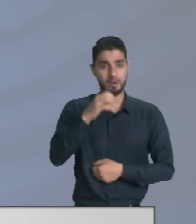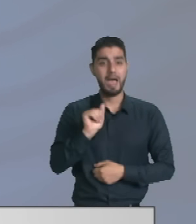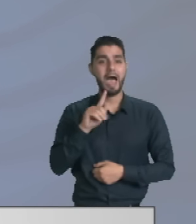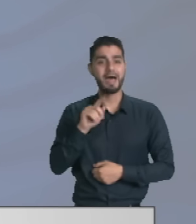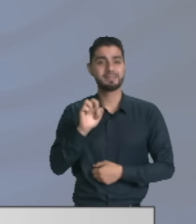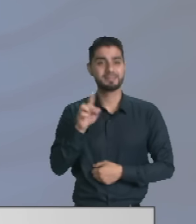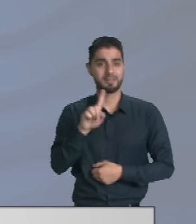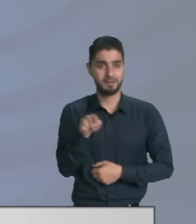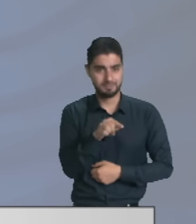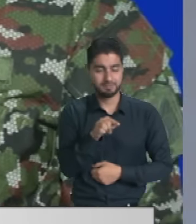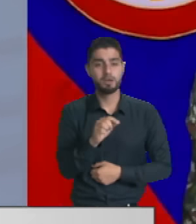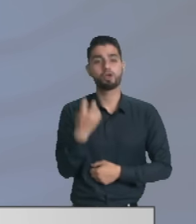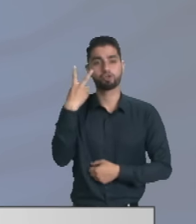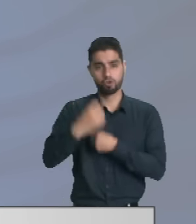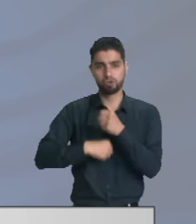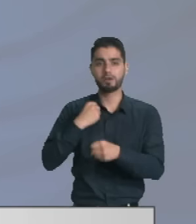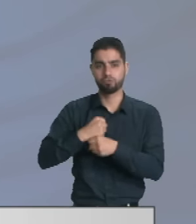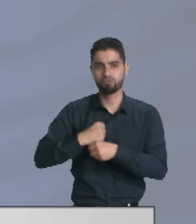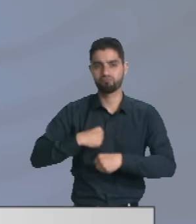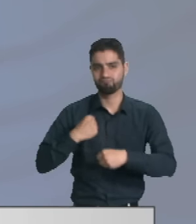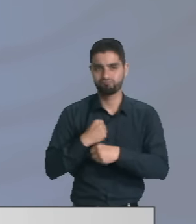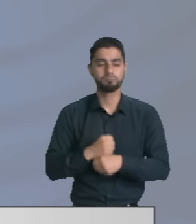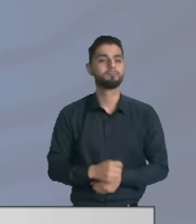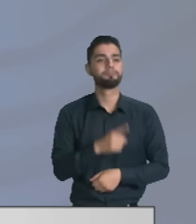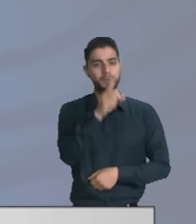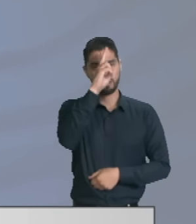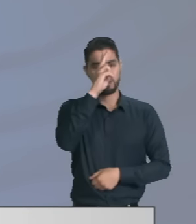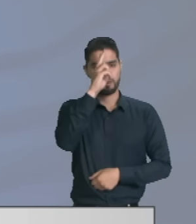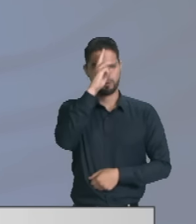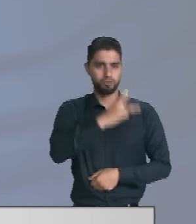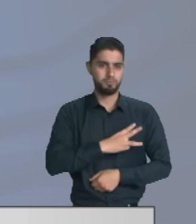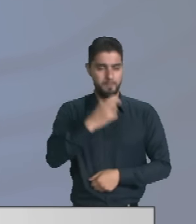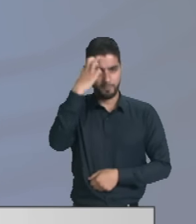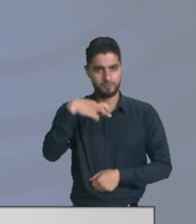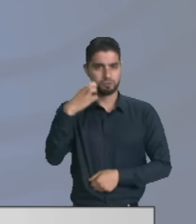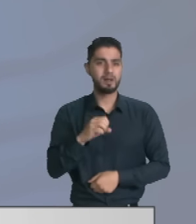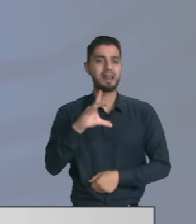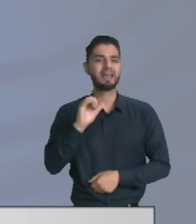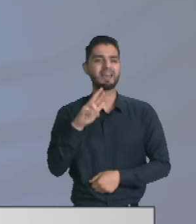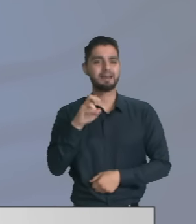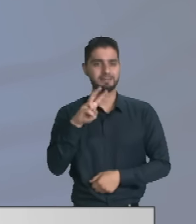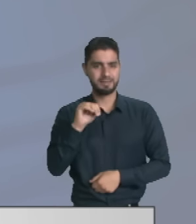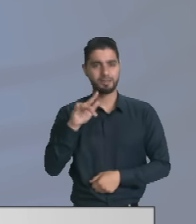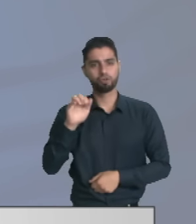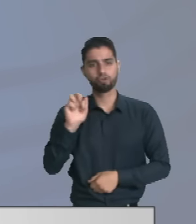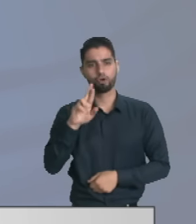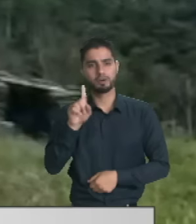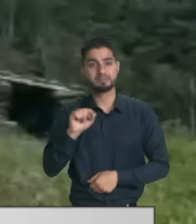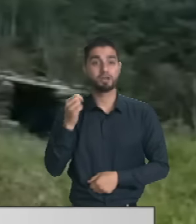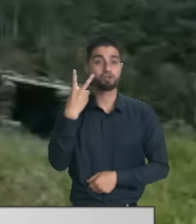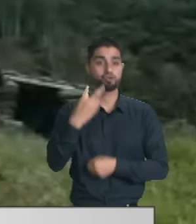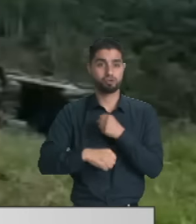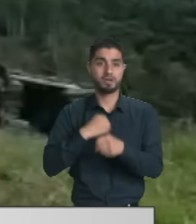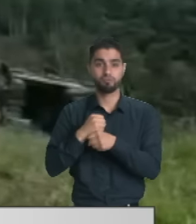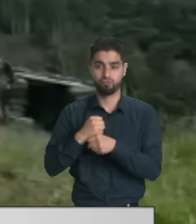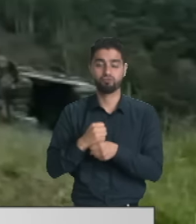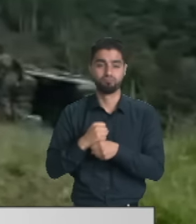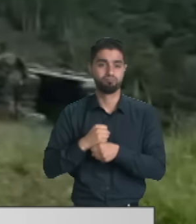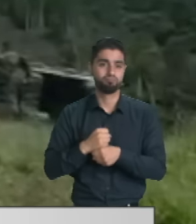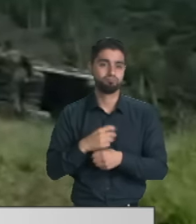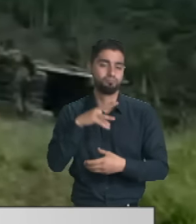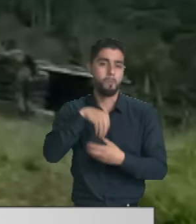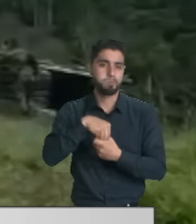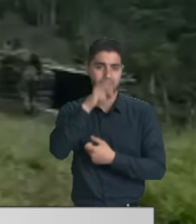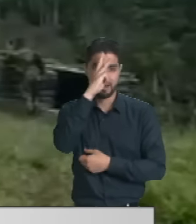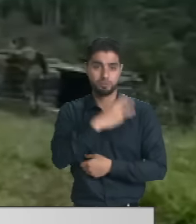Ramírez, 2 años de servicio. Soldado profesional Cristian Torres, 2 años de servicio. Todos fueron